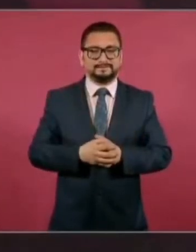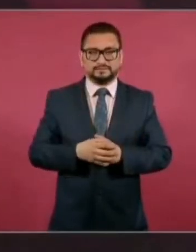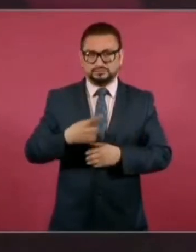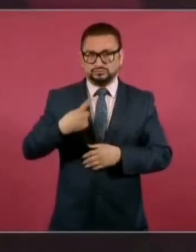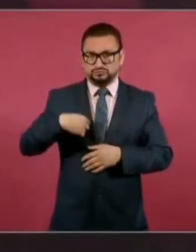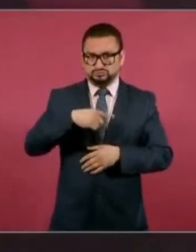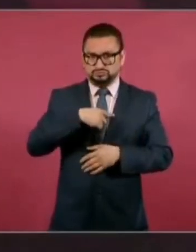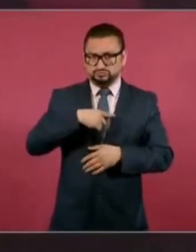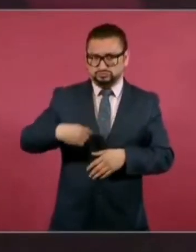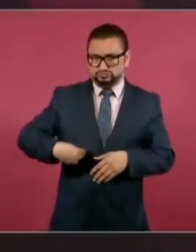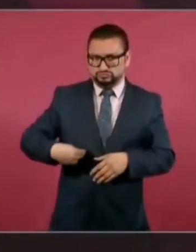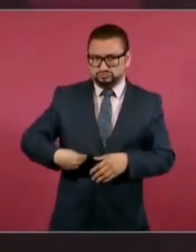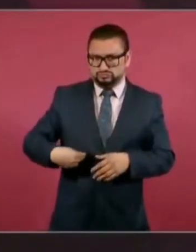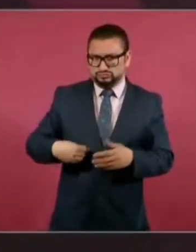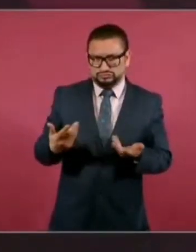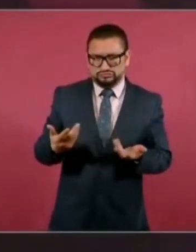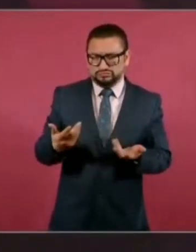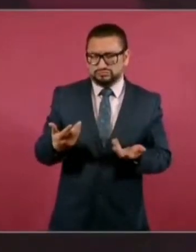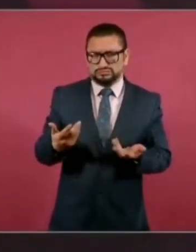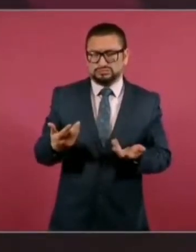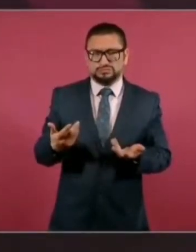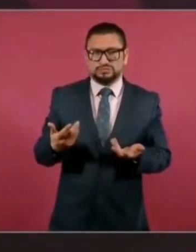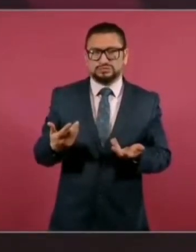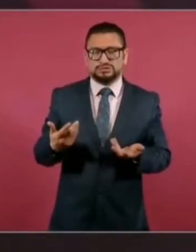echan la culpa de que,